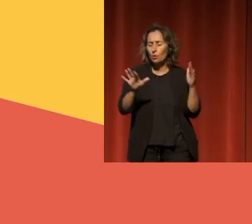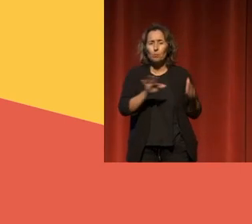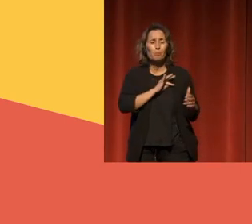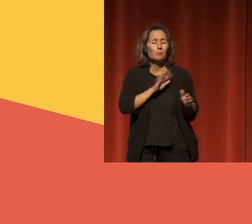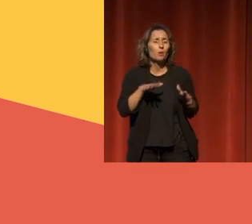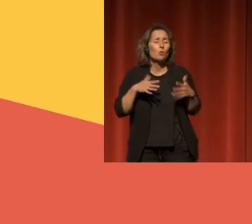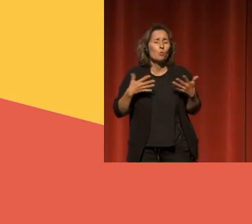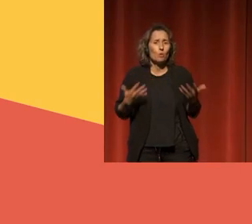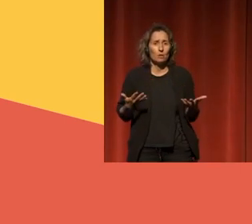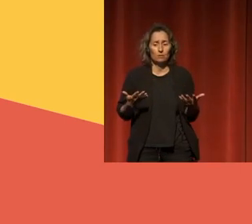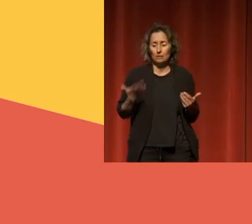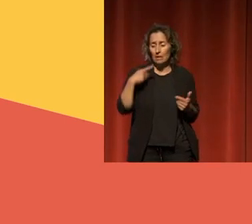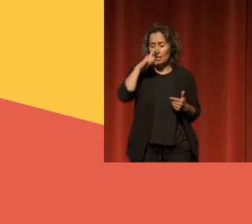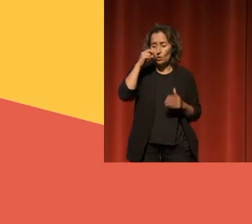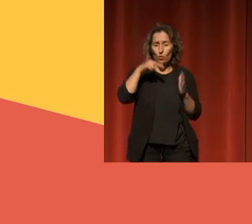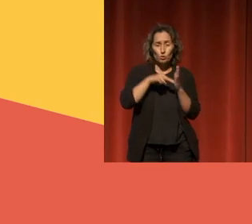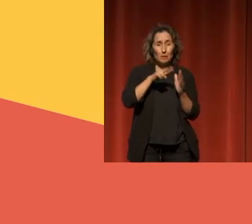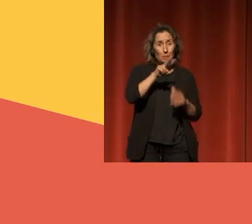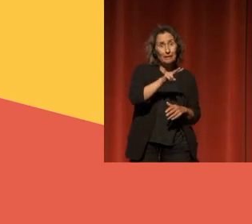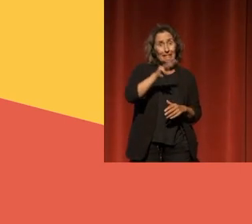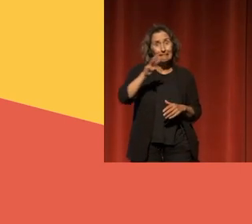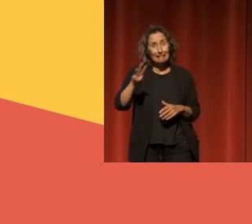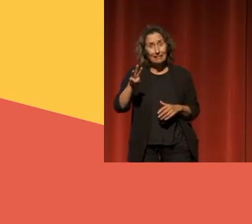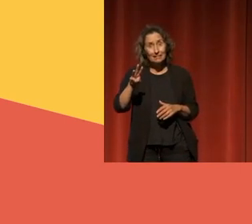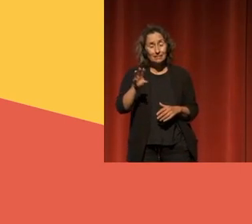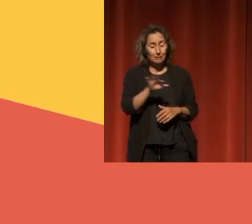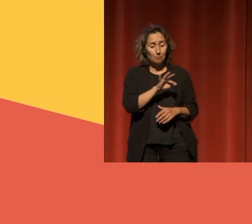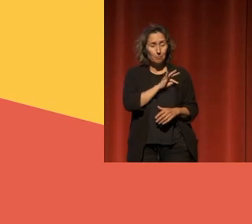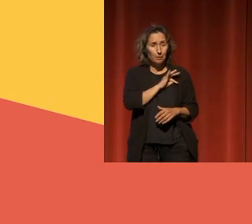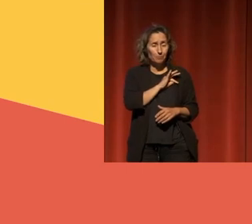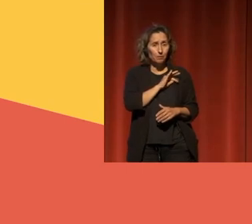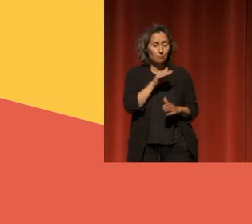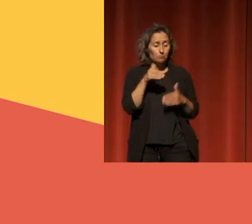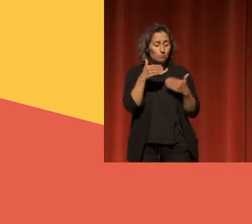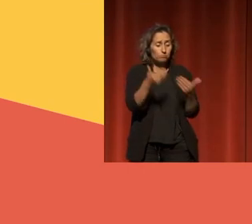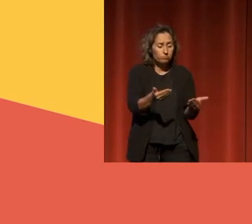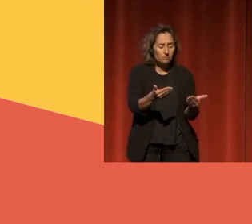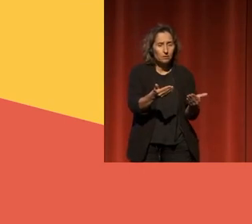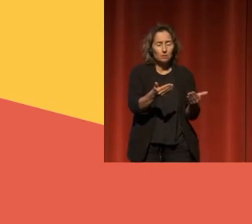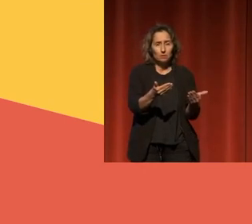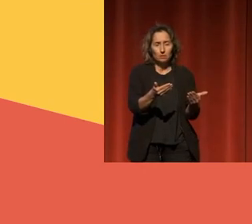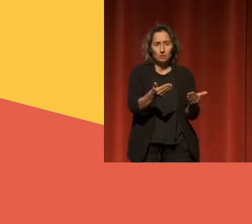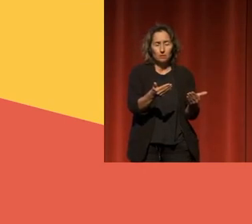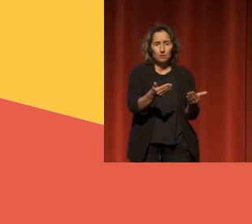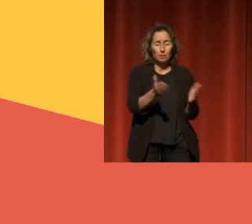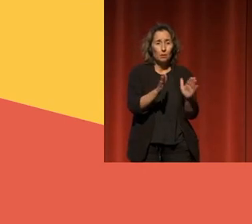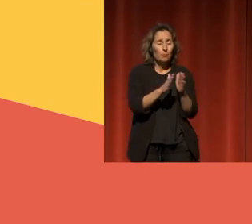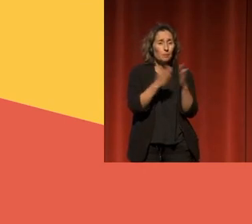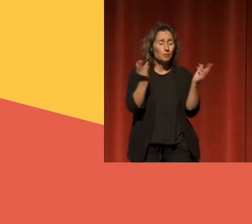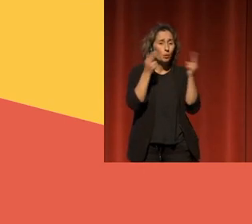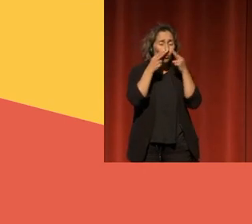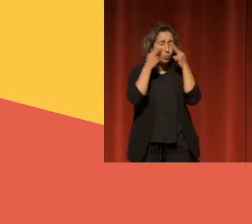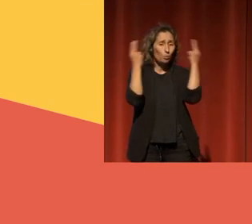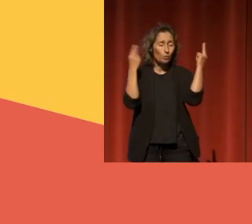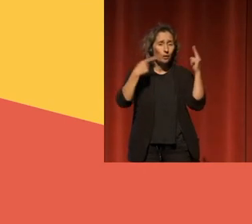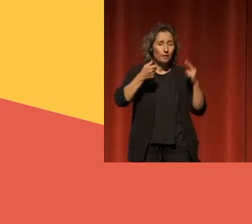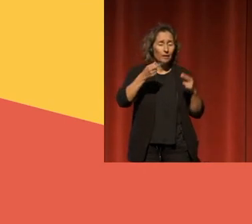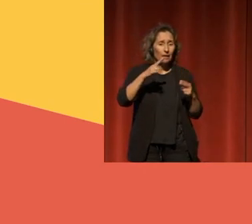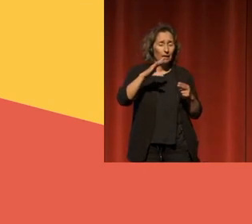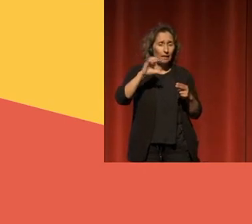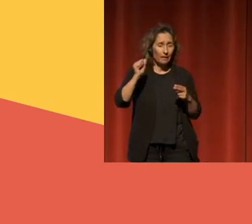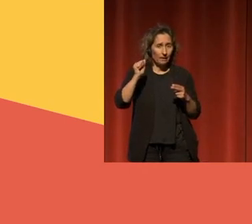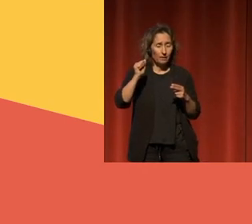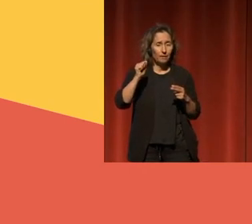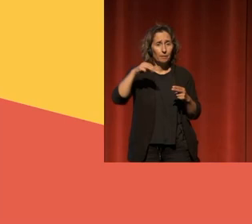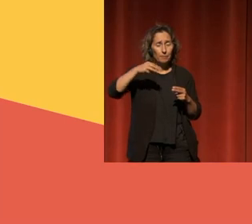en la edición del año 2023 ha recaído en una biblioteca española la biblioteca pública Gabriel García Márquez de